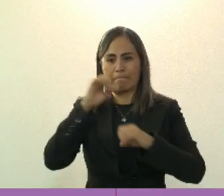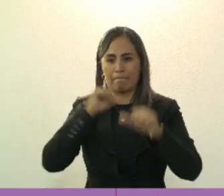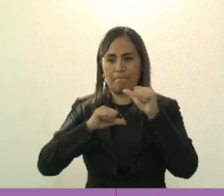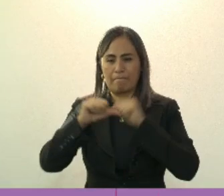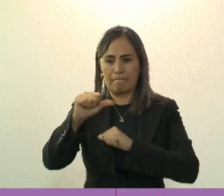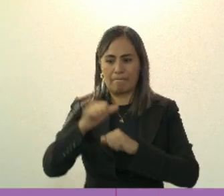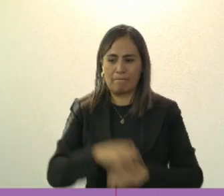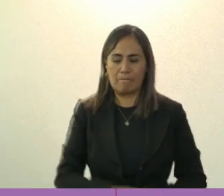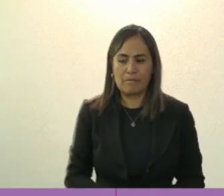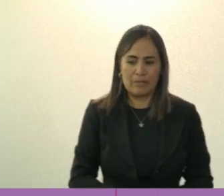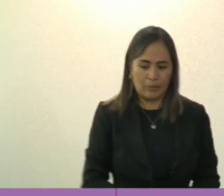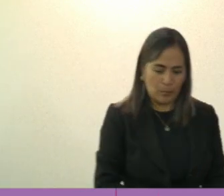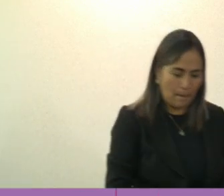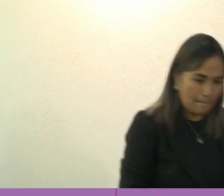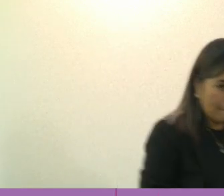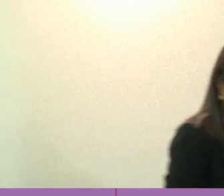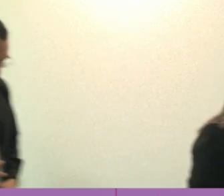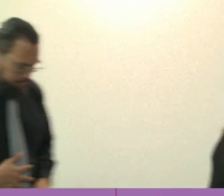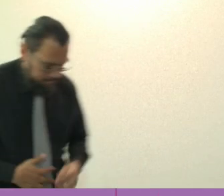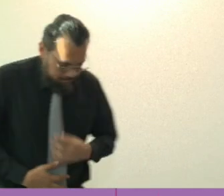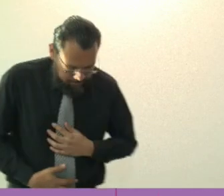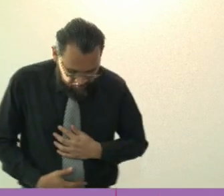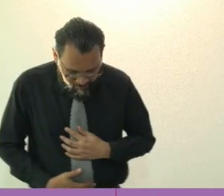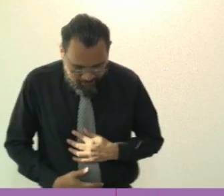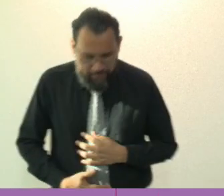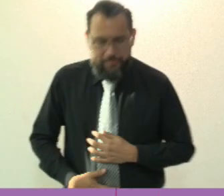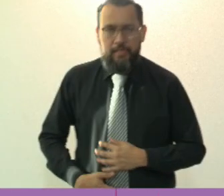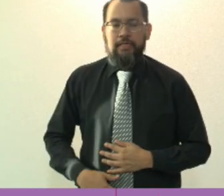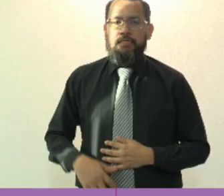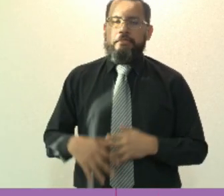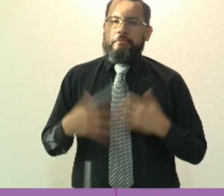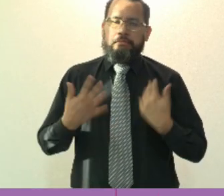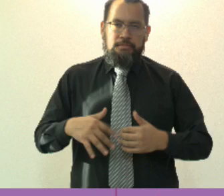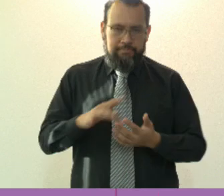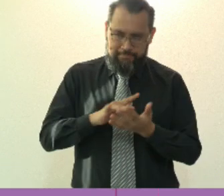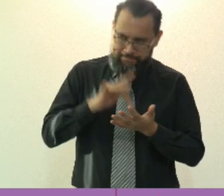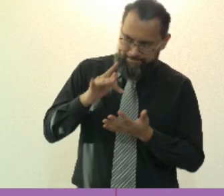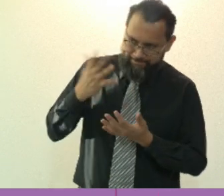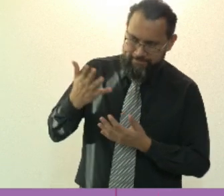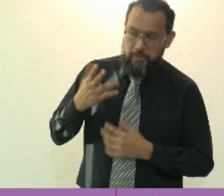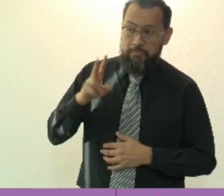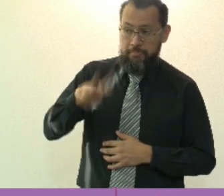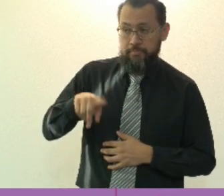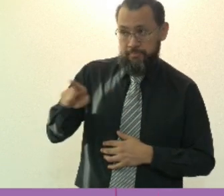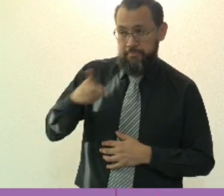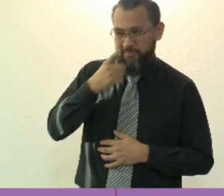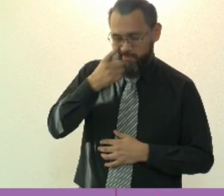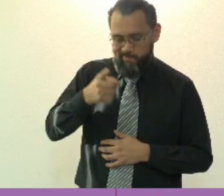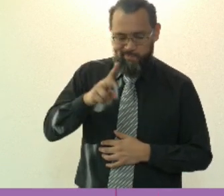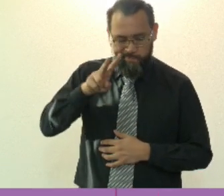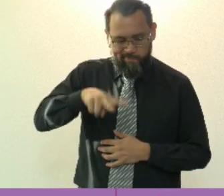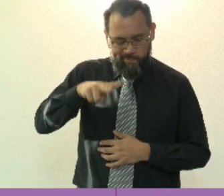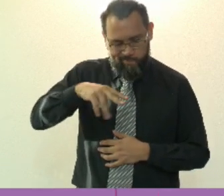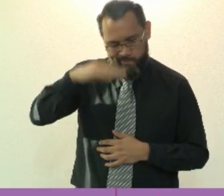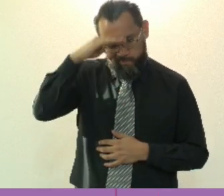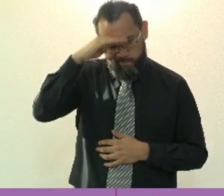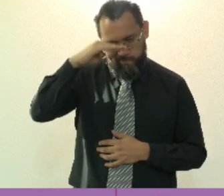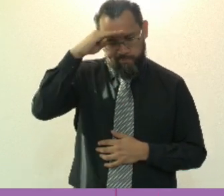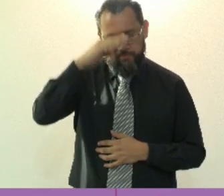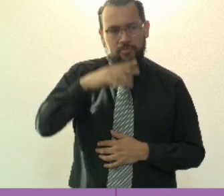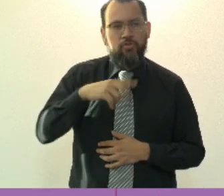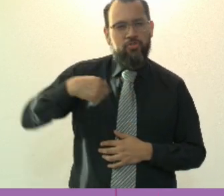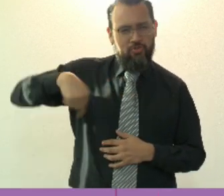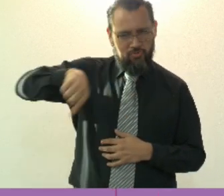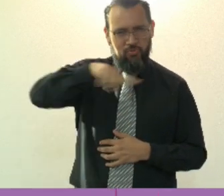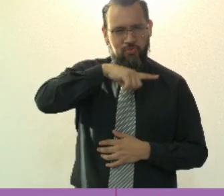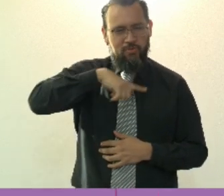Muchas gracias, doctor. Realmente sí nos ha puesto a pensar, porque efectivamente, como bien dice usted, los que